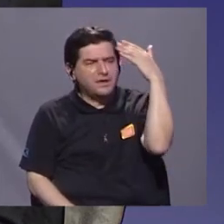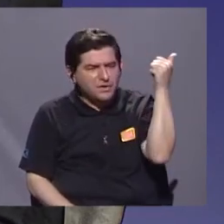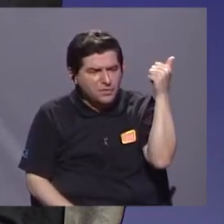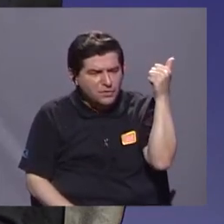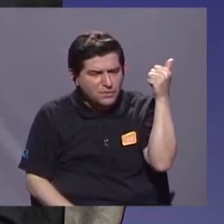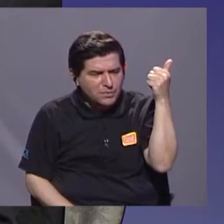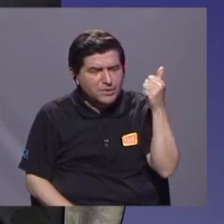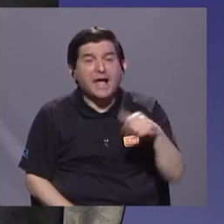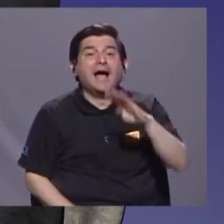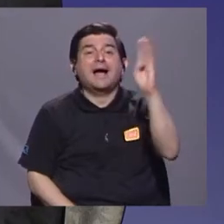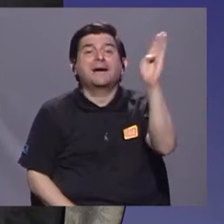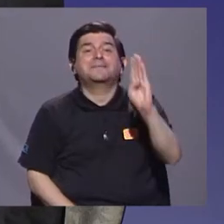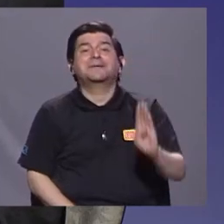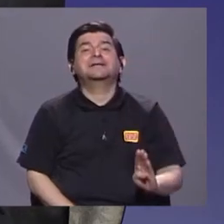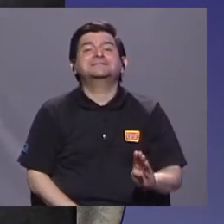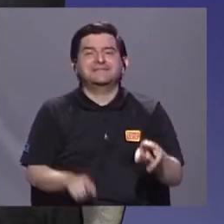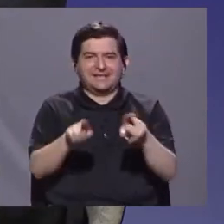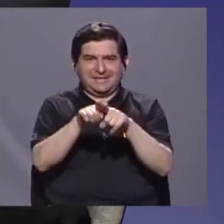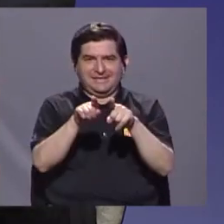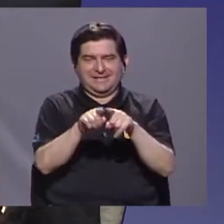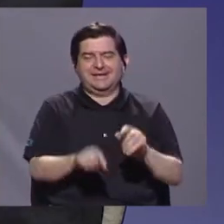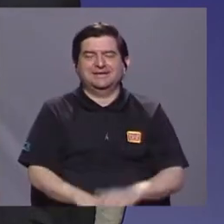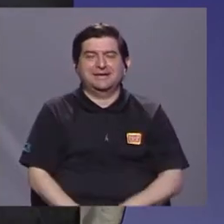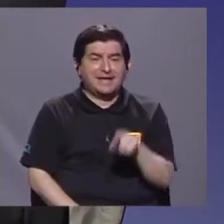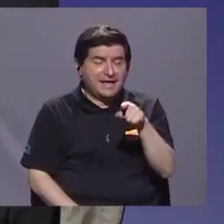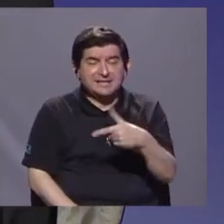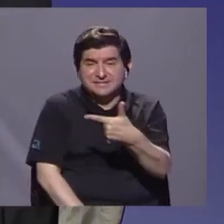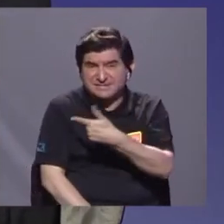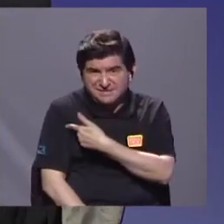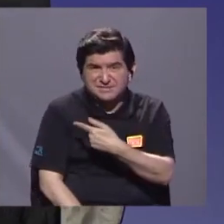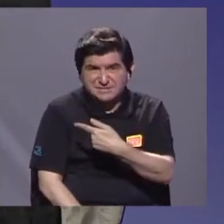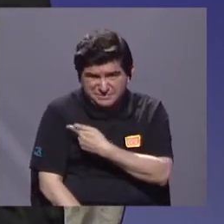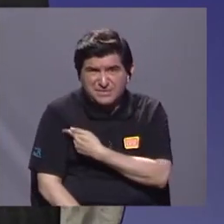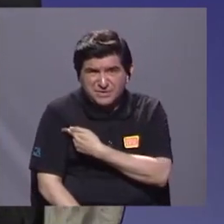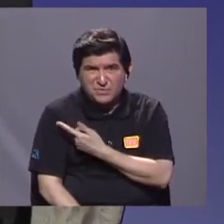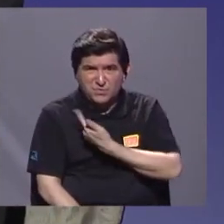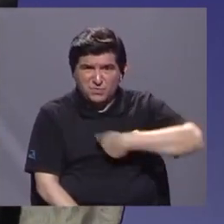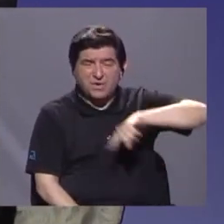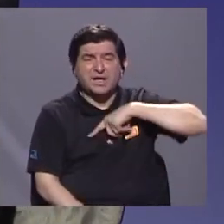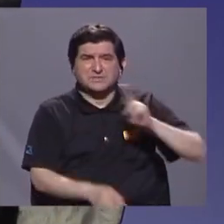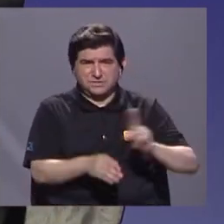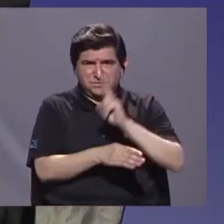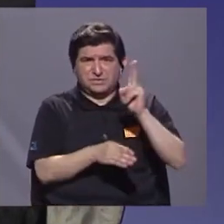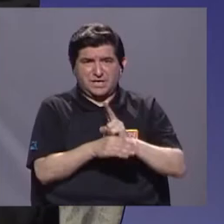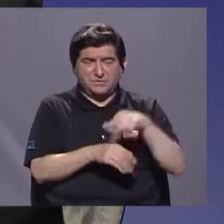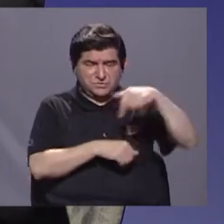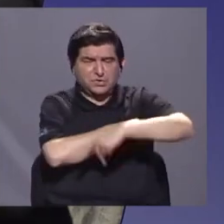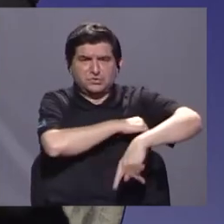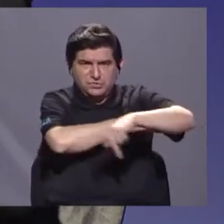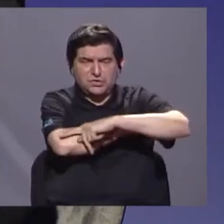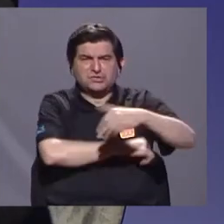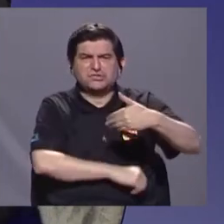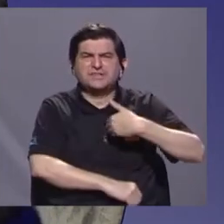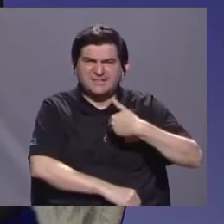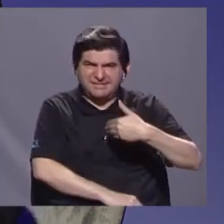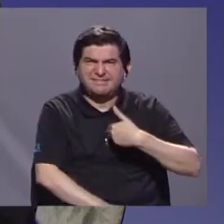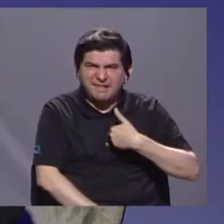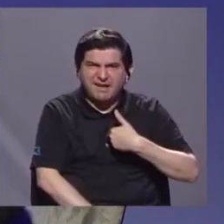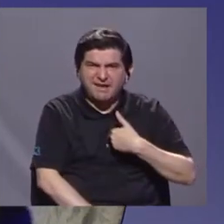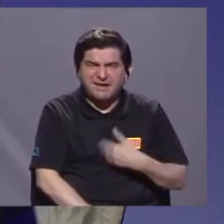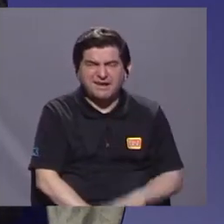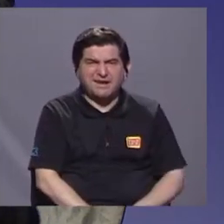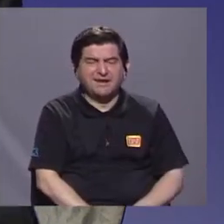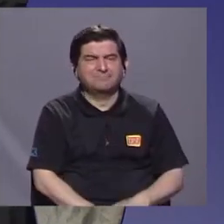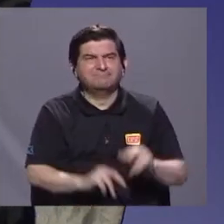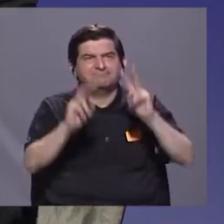la brasileña estas vacunas que nosotros estamos utilizando en nuestro país tiene digamos en términos